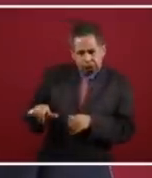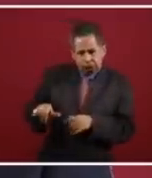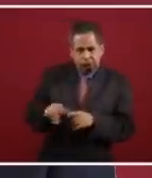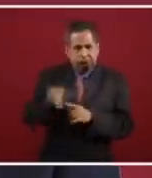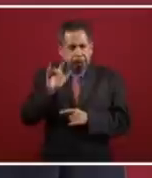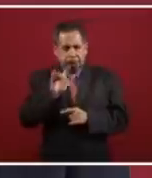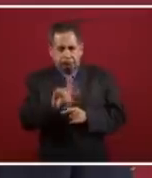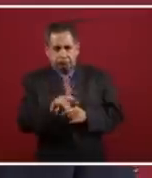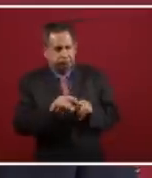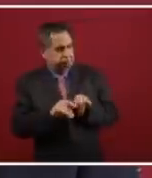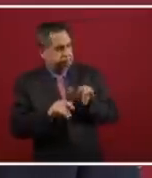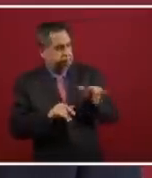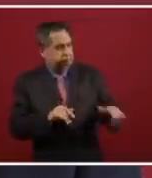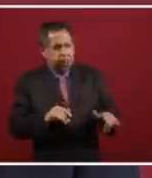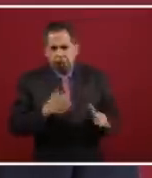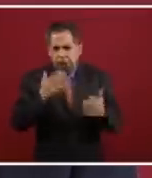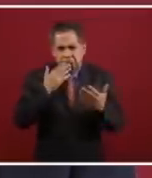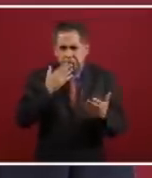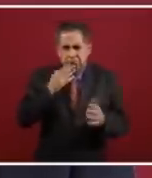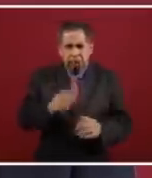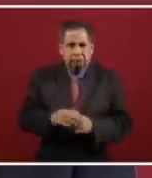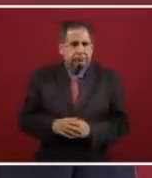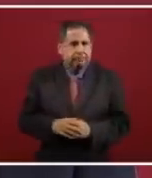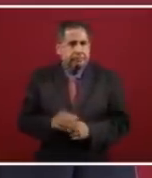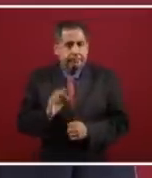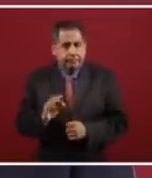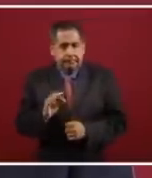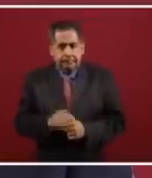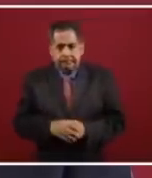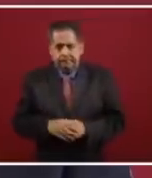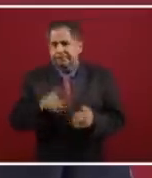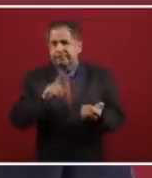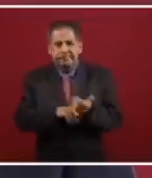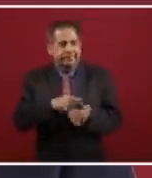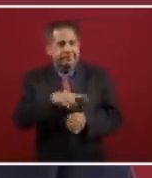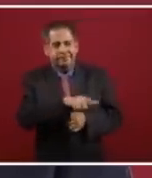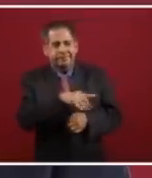Se manejó mucho también, que esto es parte de la corrupción,